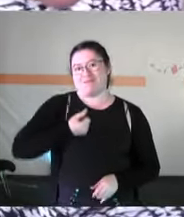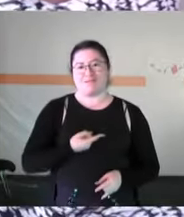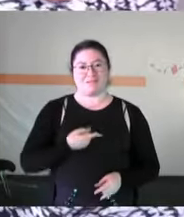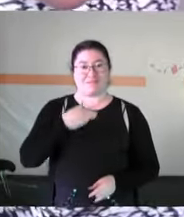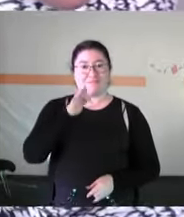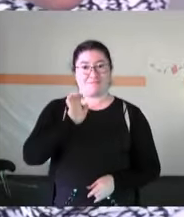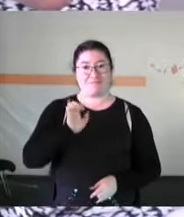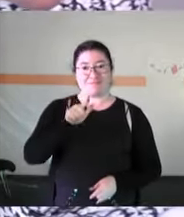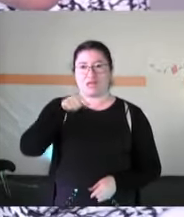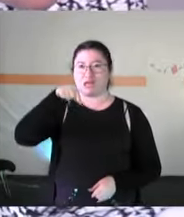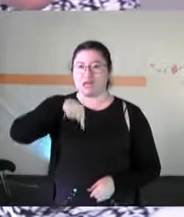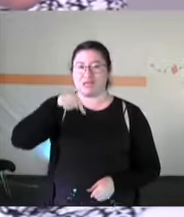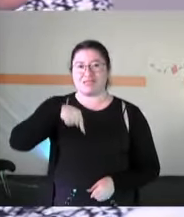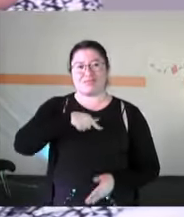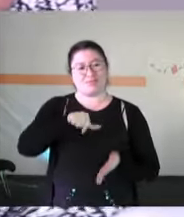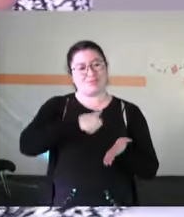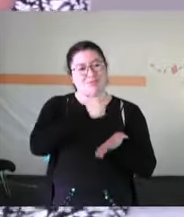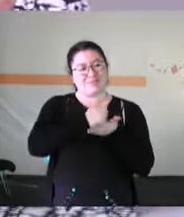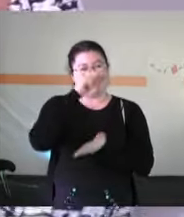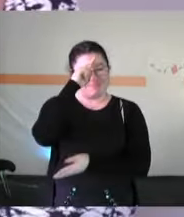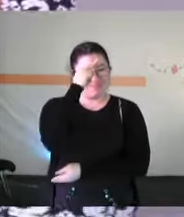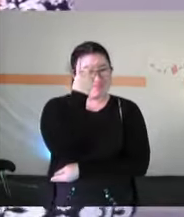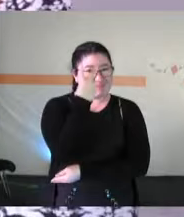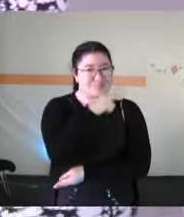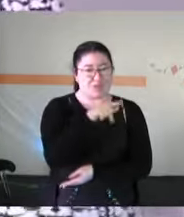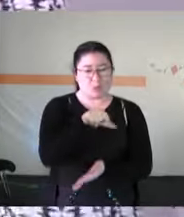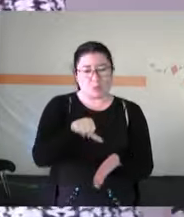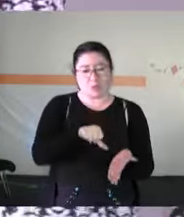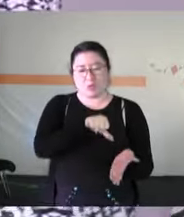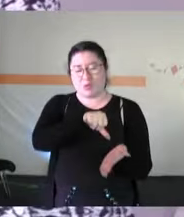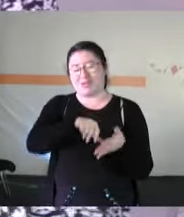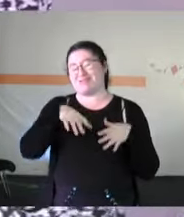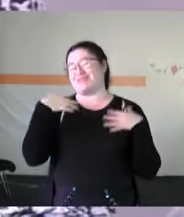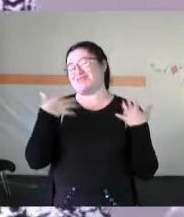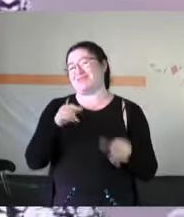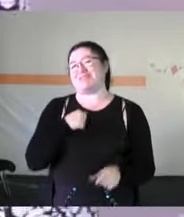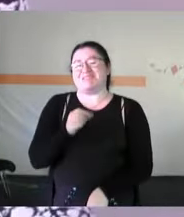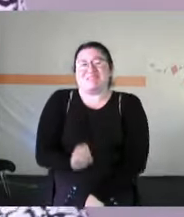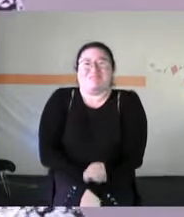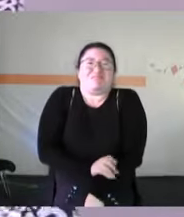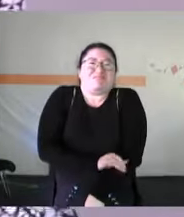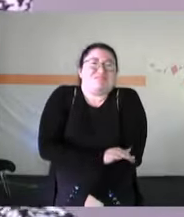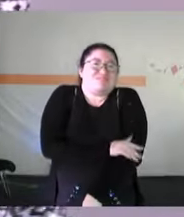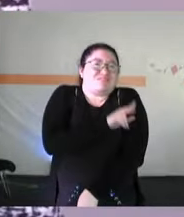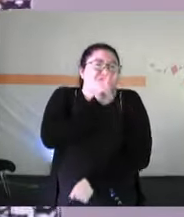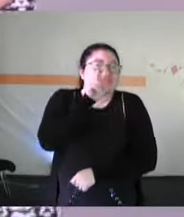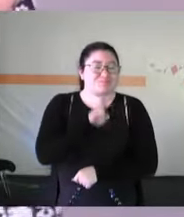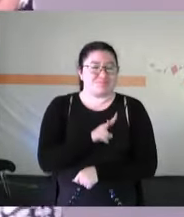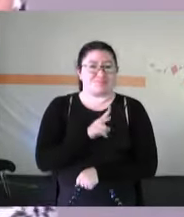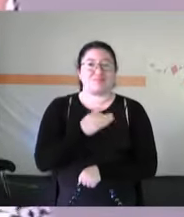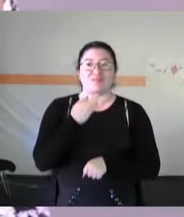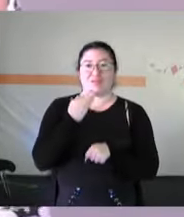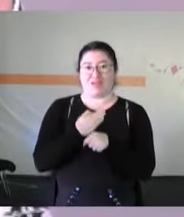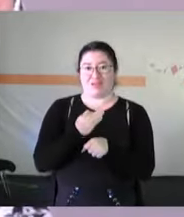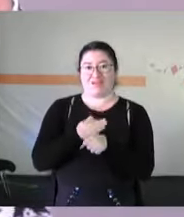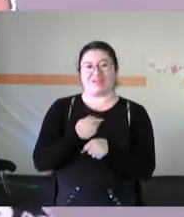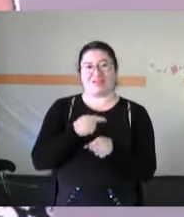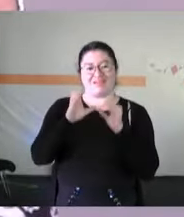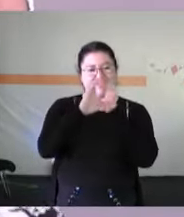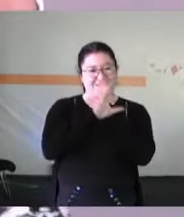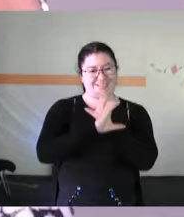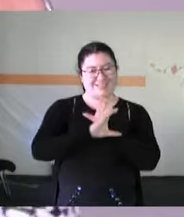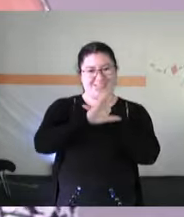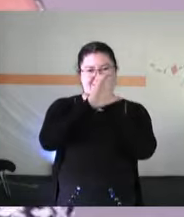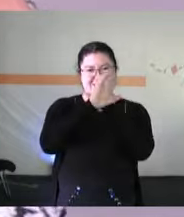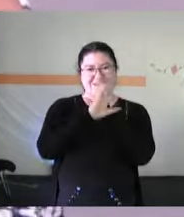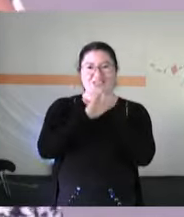es en el pleno corazón de Ciudad de México. Es súper emocionante para mí. Además que aquí cantó el maestro Juan Gabriel,